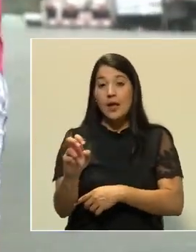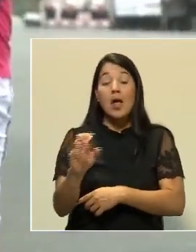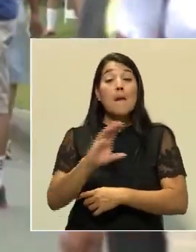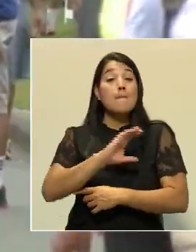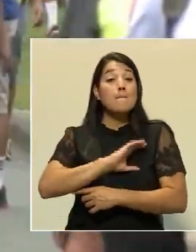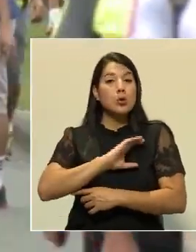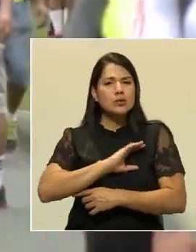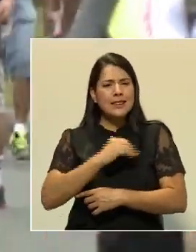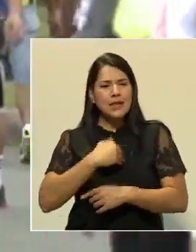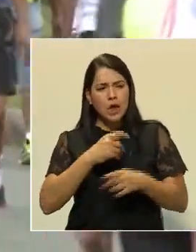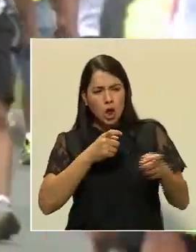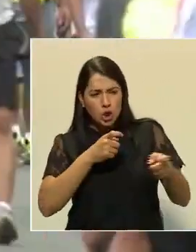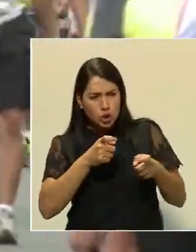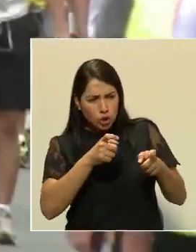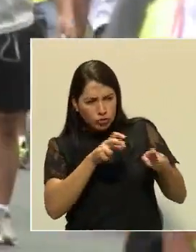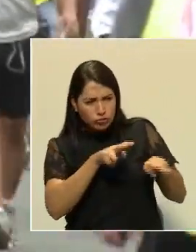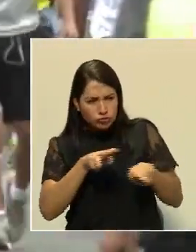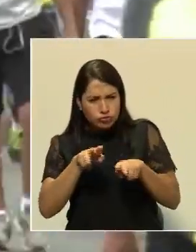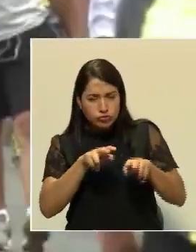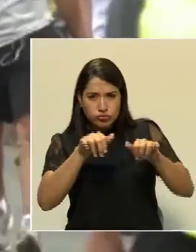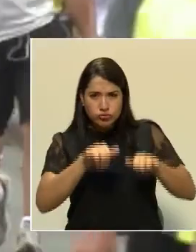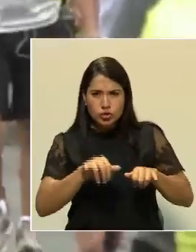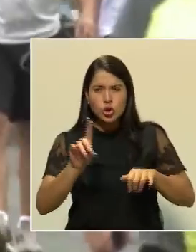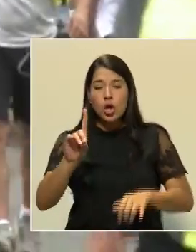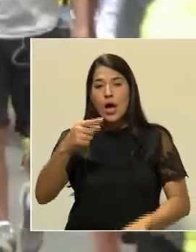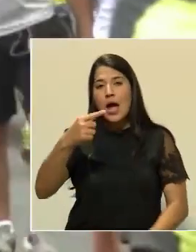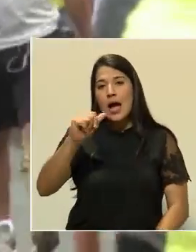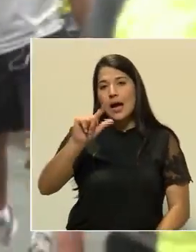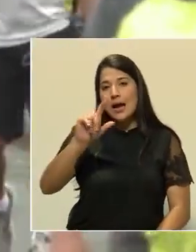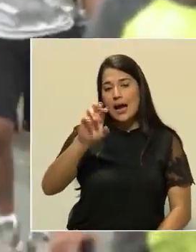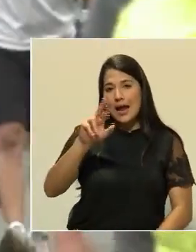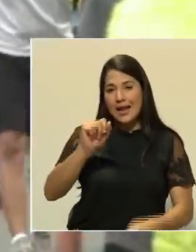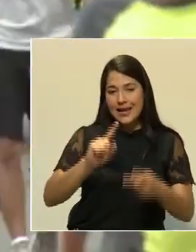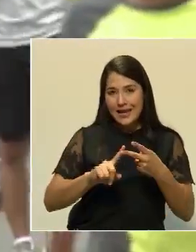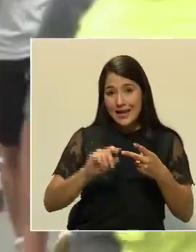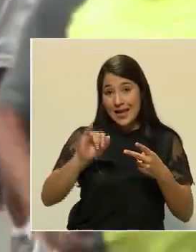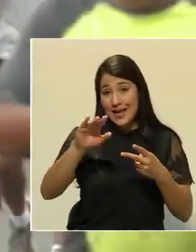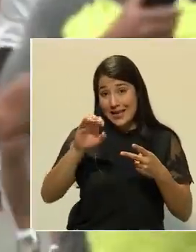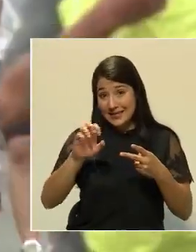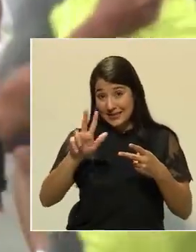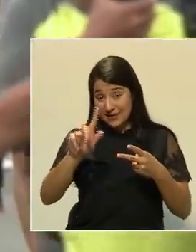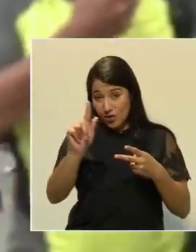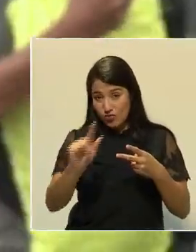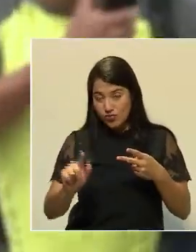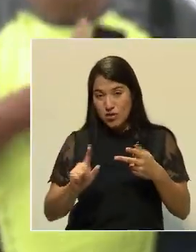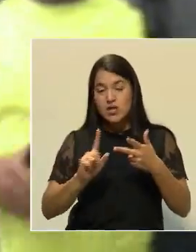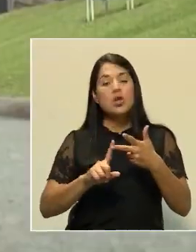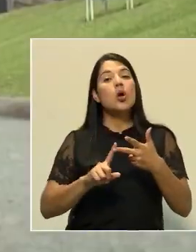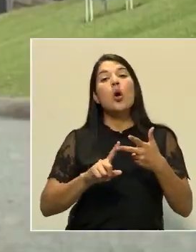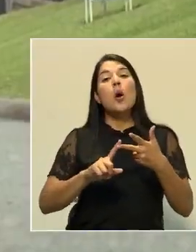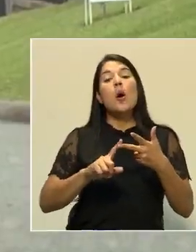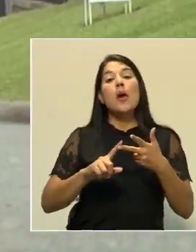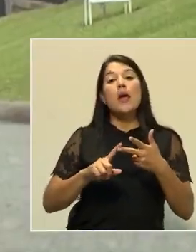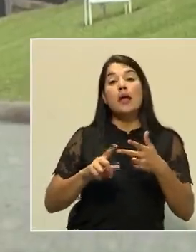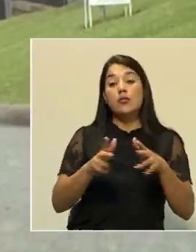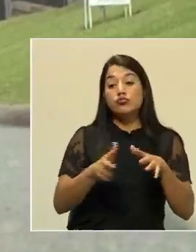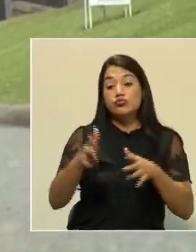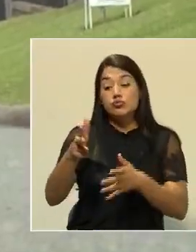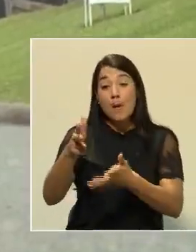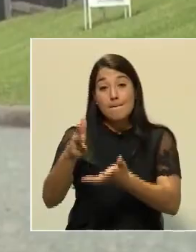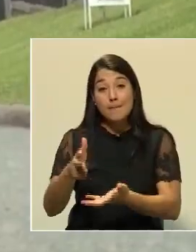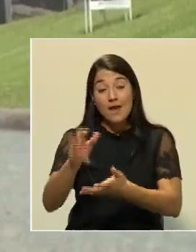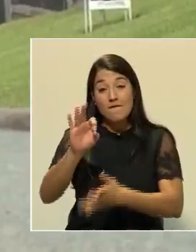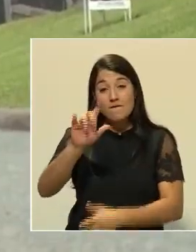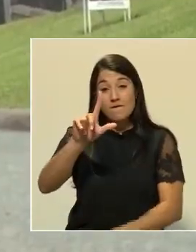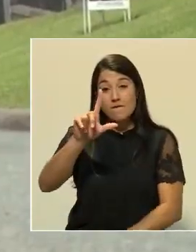control policial permanente en los sectores de La Galera, la subestación del ICE Entre Ríos, en la estación de pesaje en la Florencio del